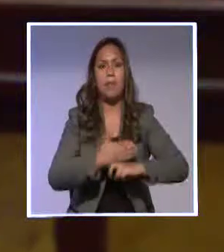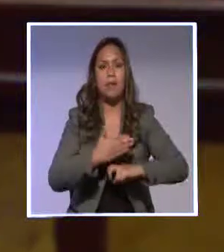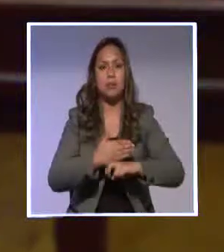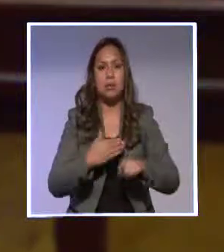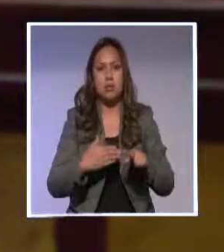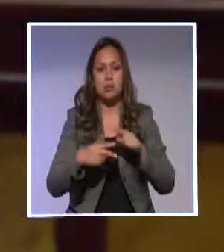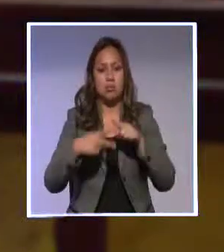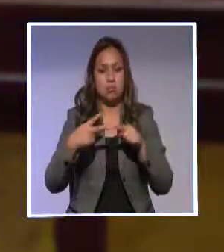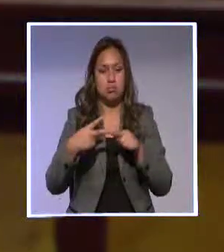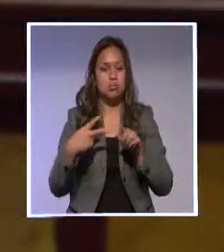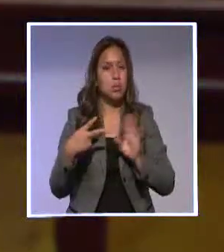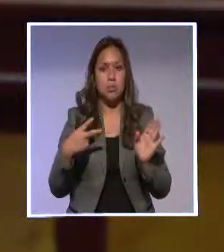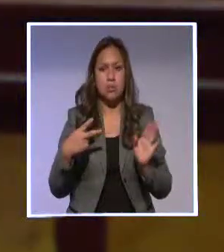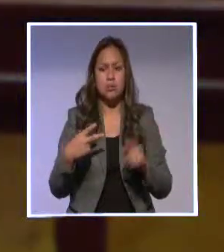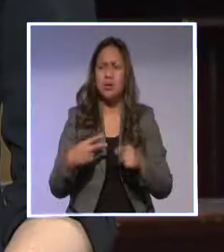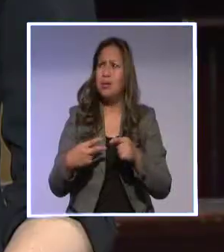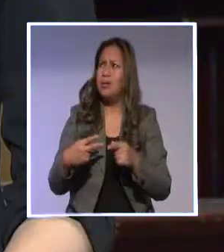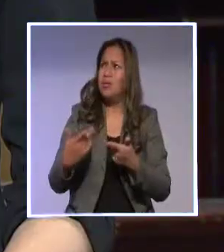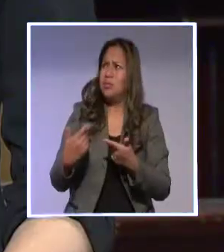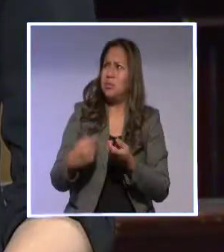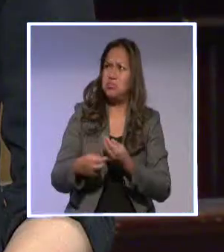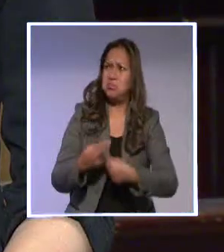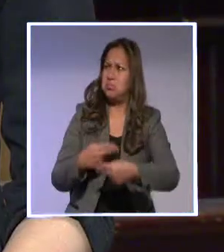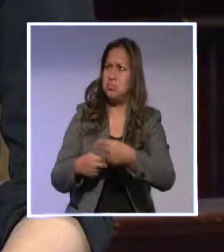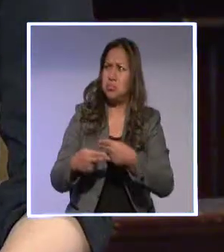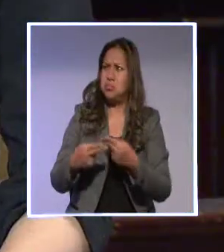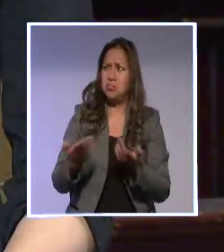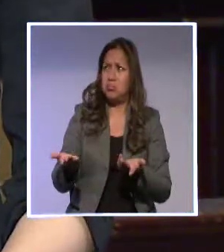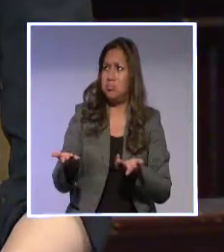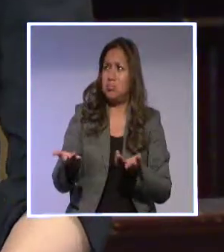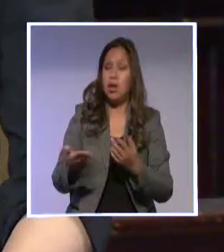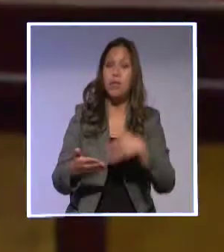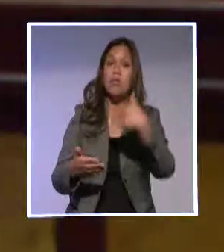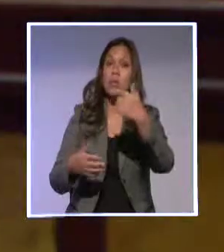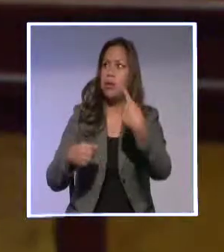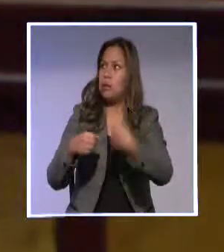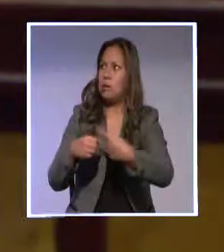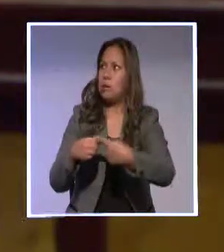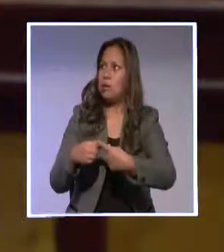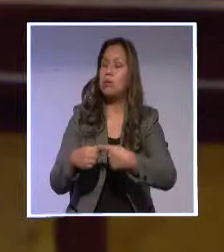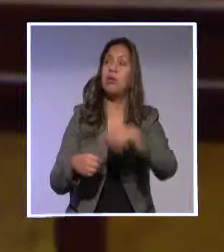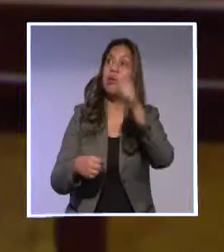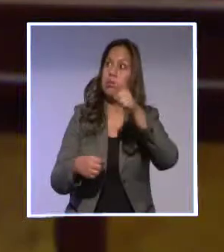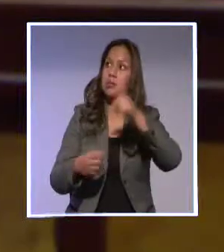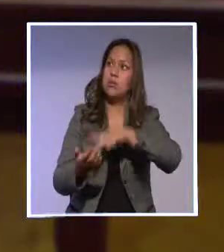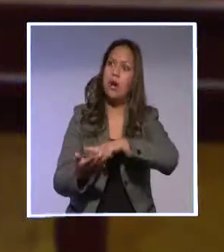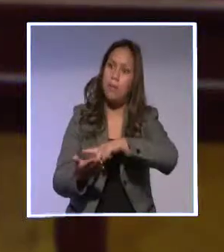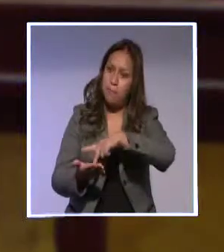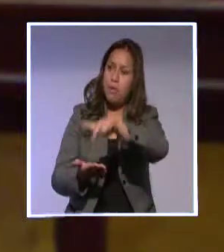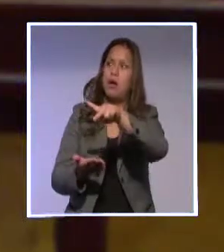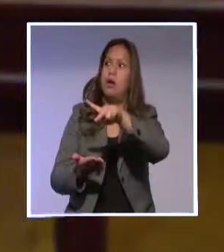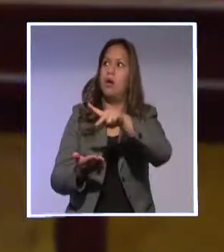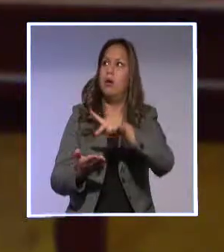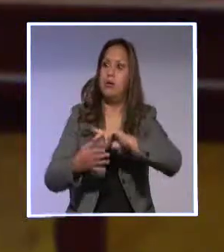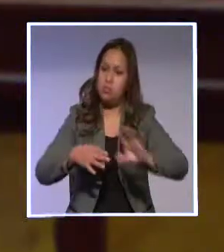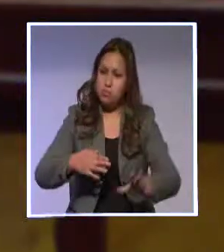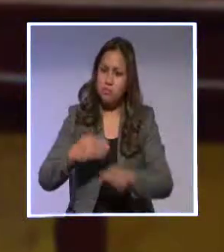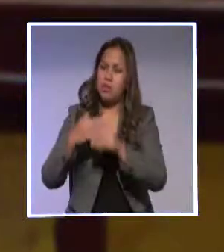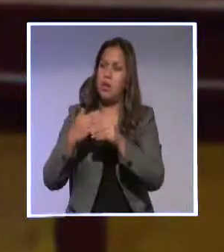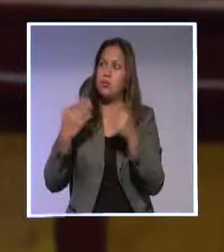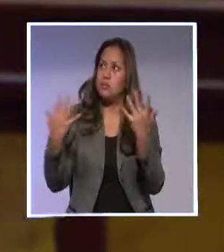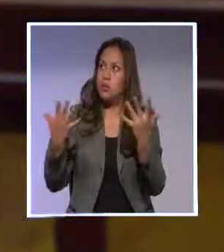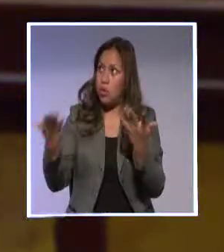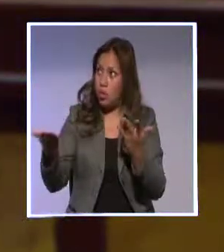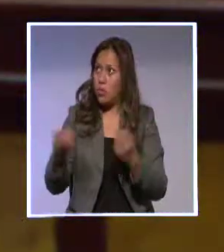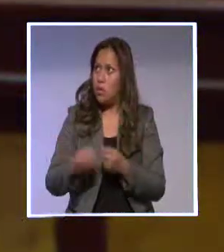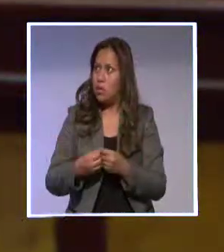dijimos en ese no es una negociación exitosa porque en algún momento quito va a tener que pagar por ese tipo de obras pero